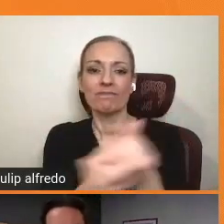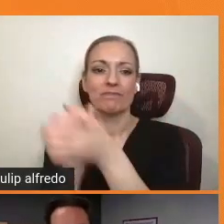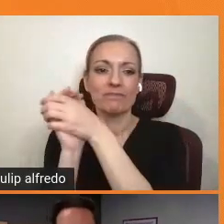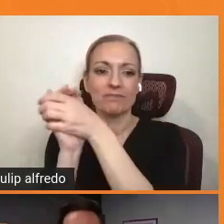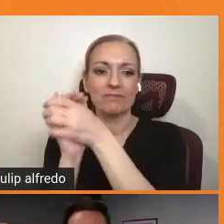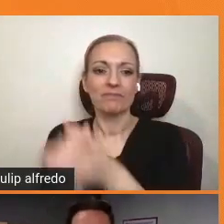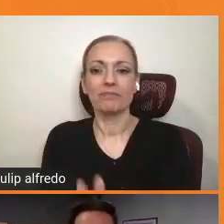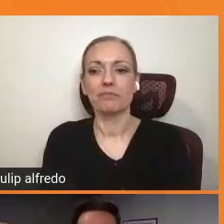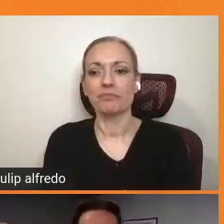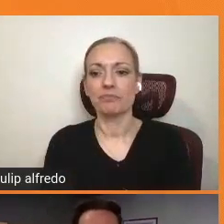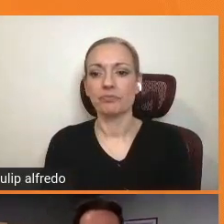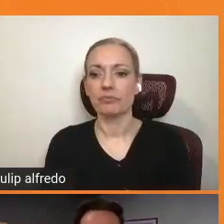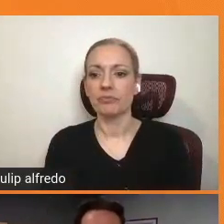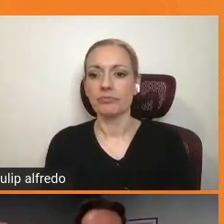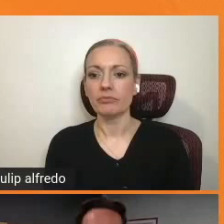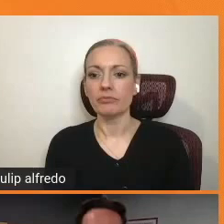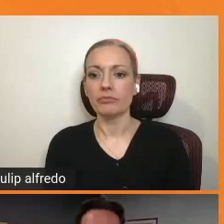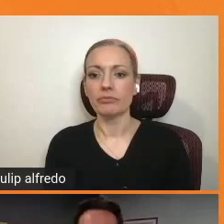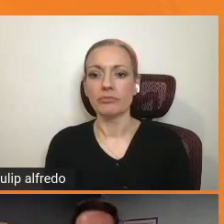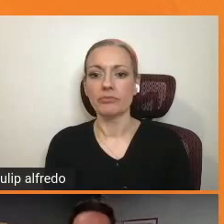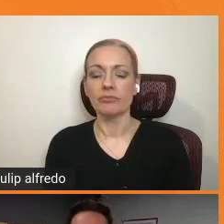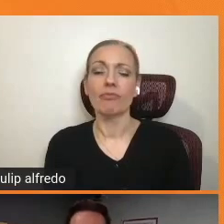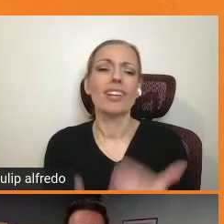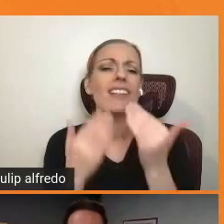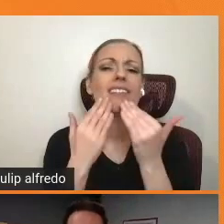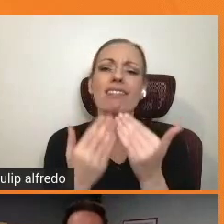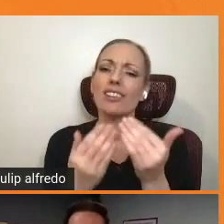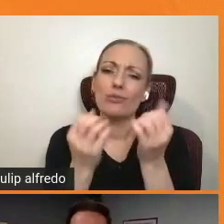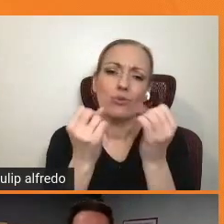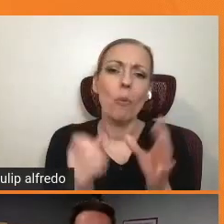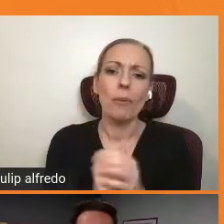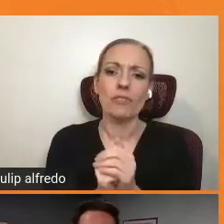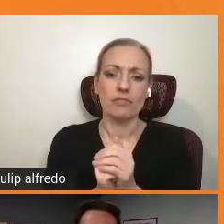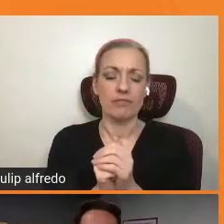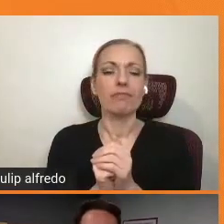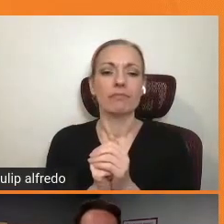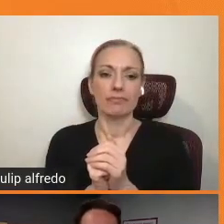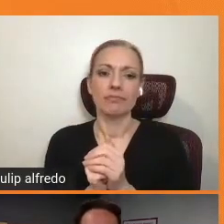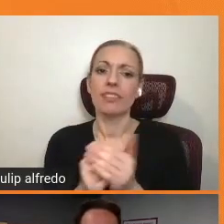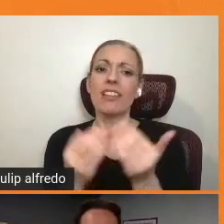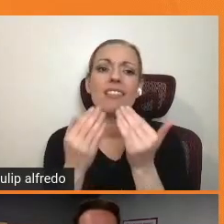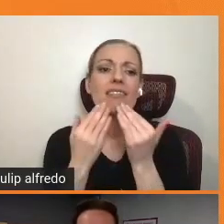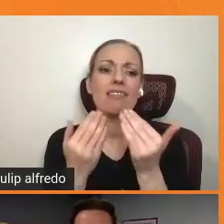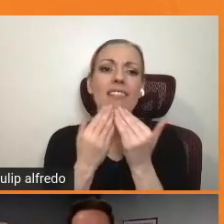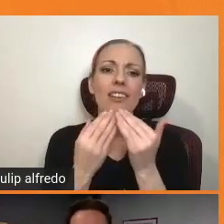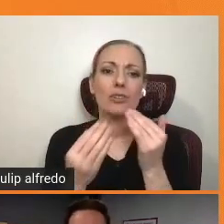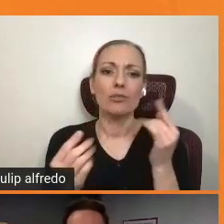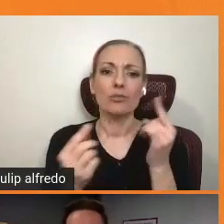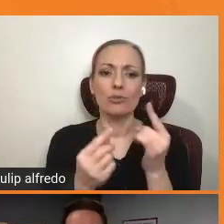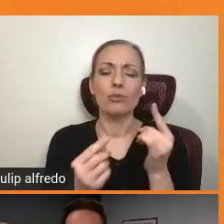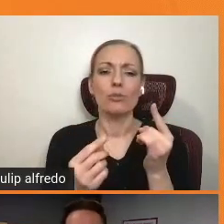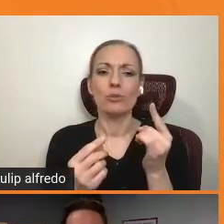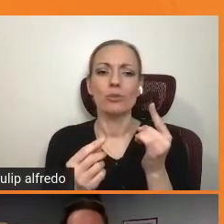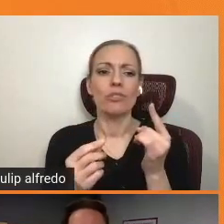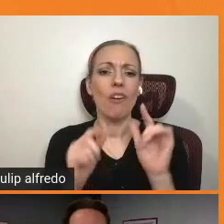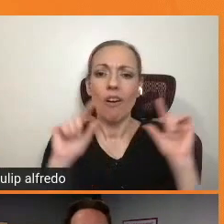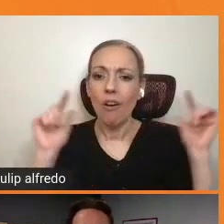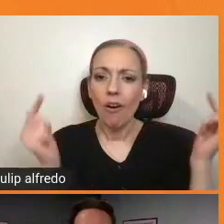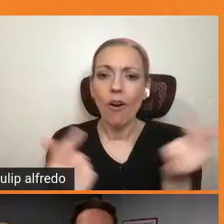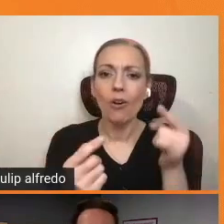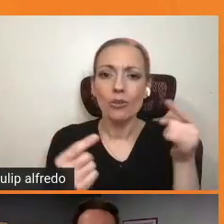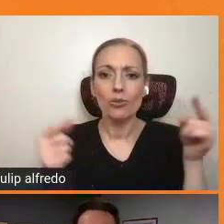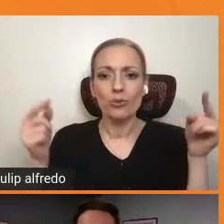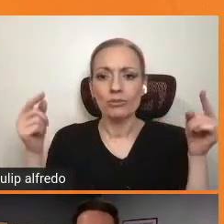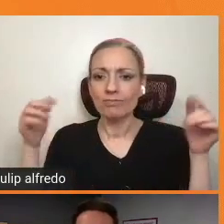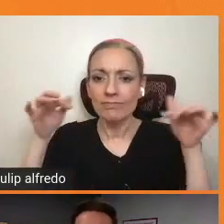es mi deber, ¿verdad? A mí se me ha dado una responsabilidad enorme por mis constituyentes para servir